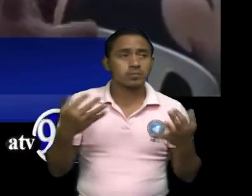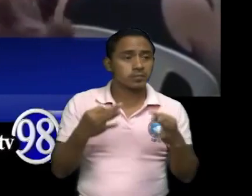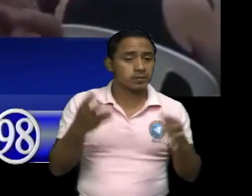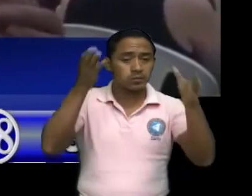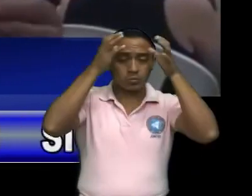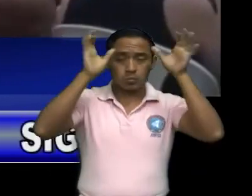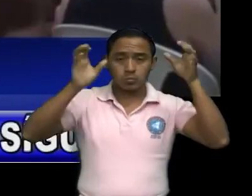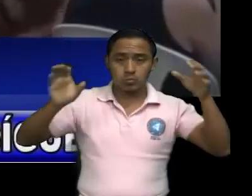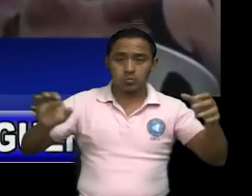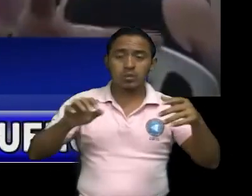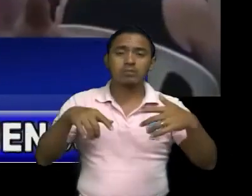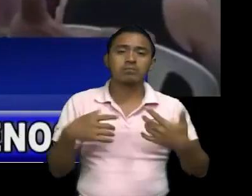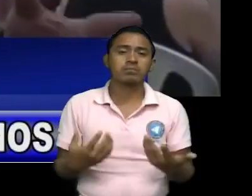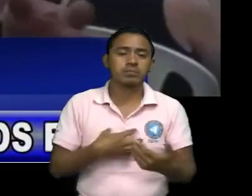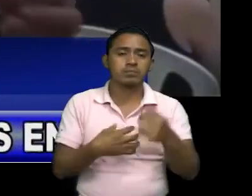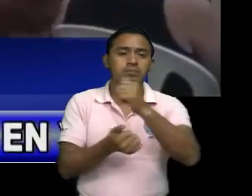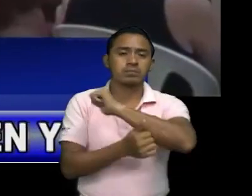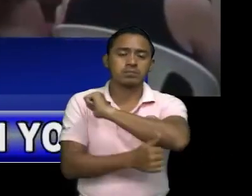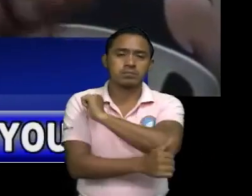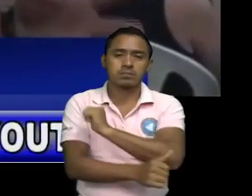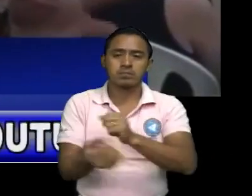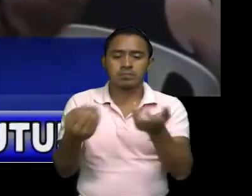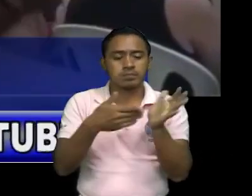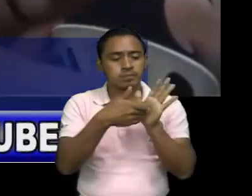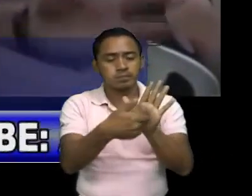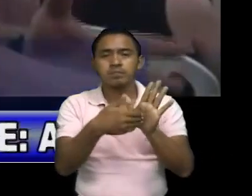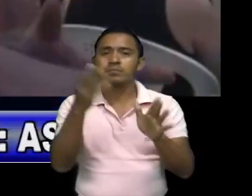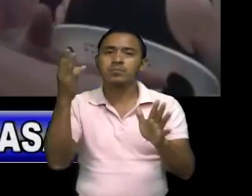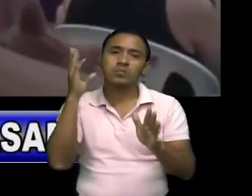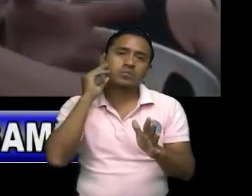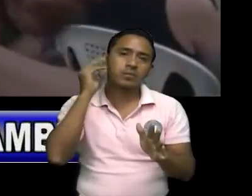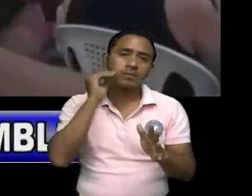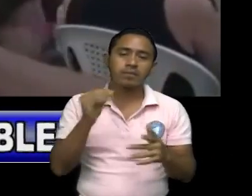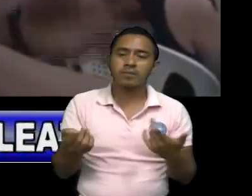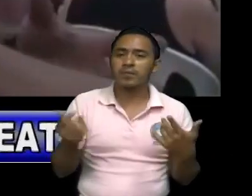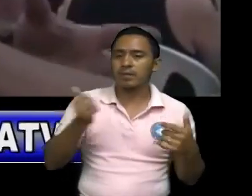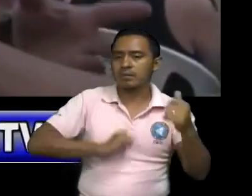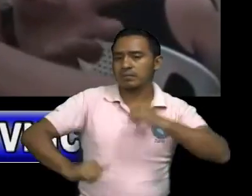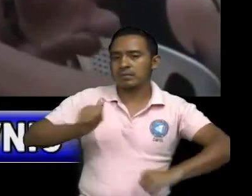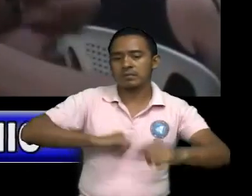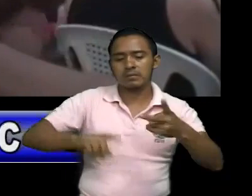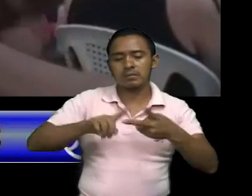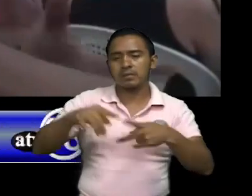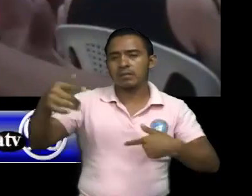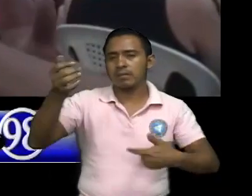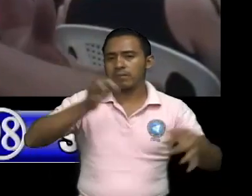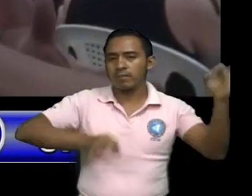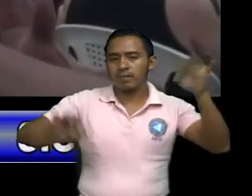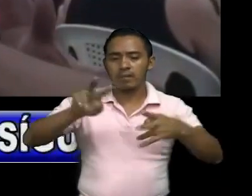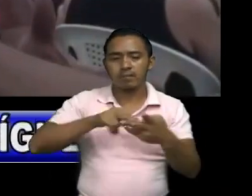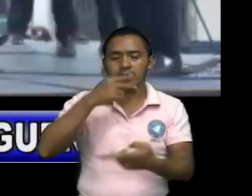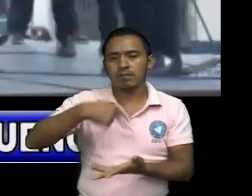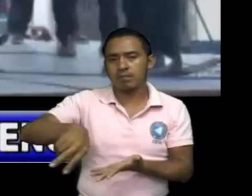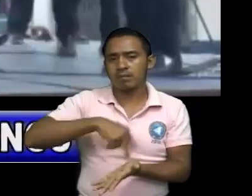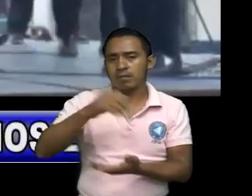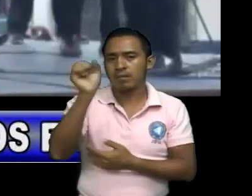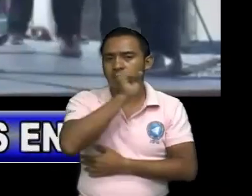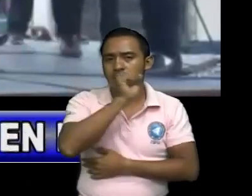donde nuestros estudiantes están demostrando sus talentos artísticos en danza y en canto